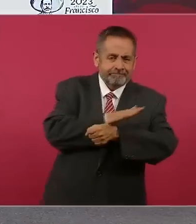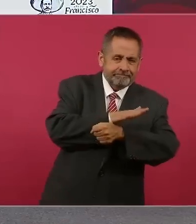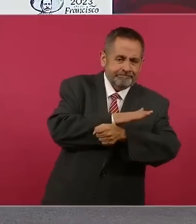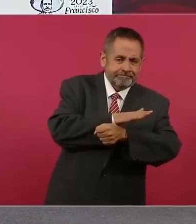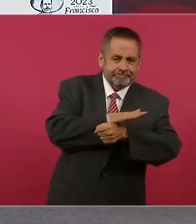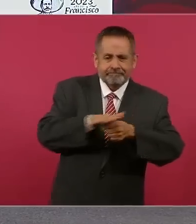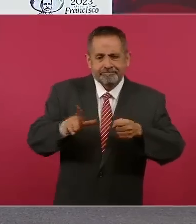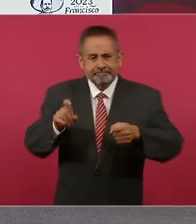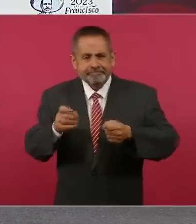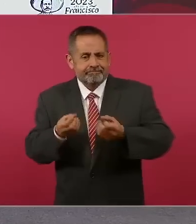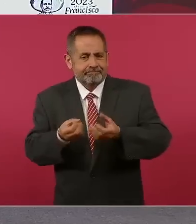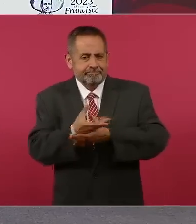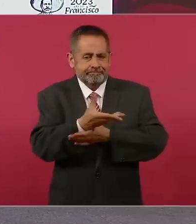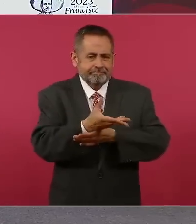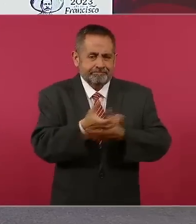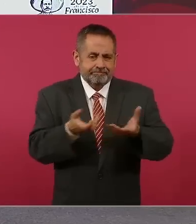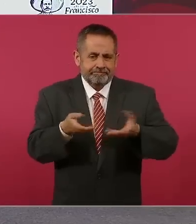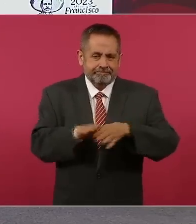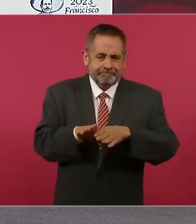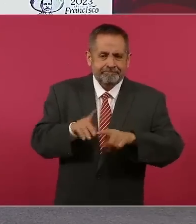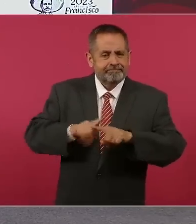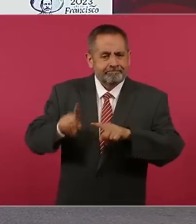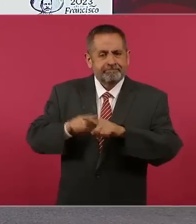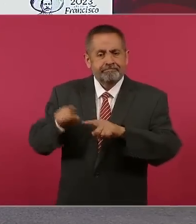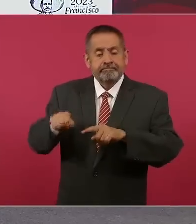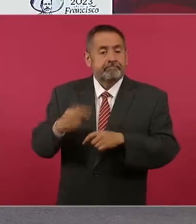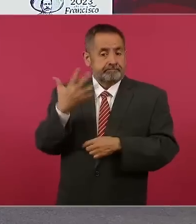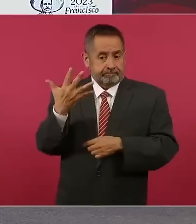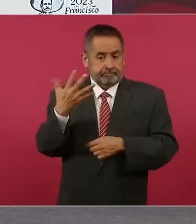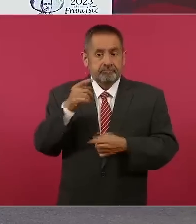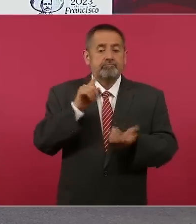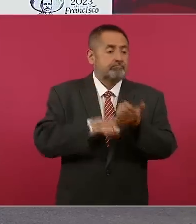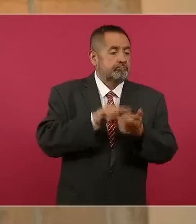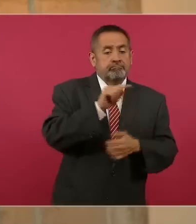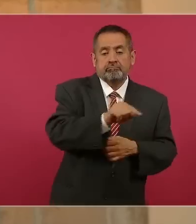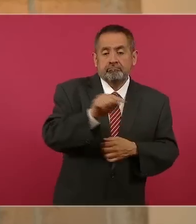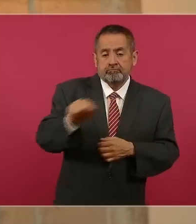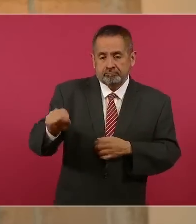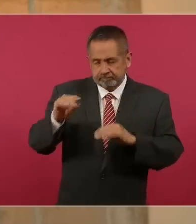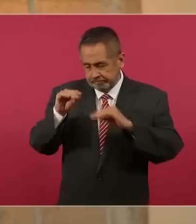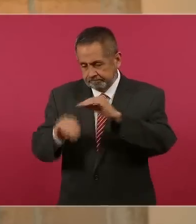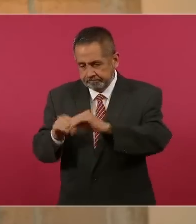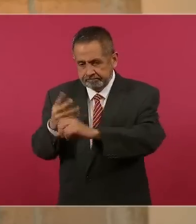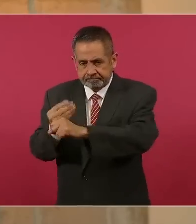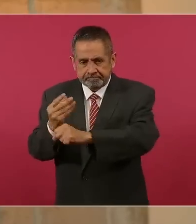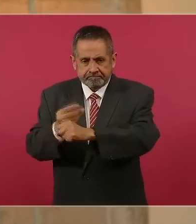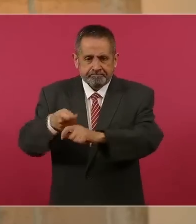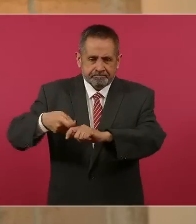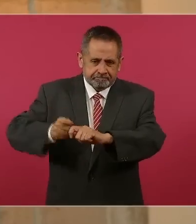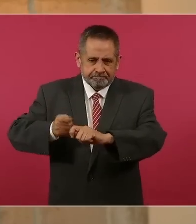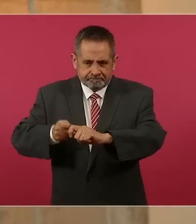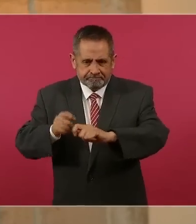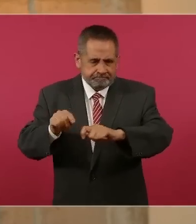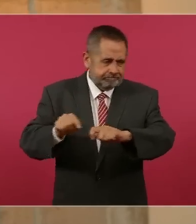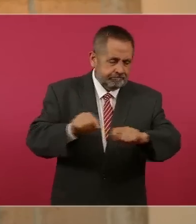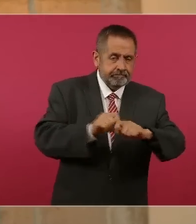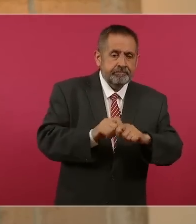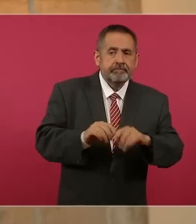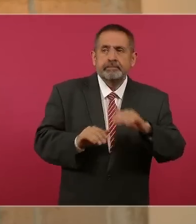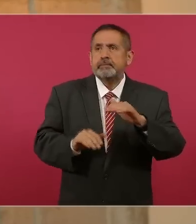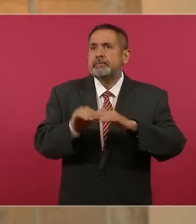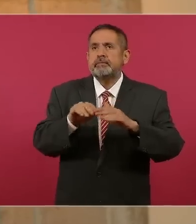válvulas que tendrá este equipamiento ya en proceso de colocación. Sí hay un avance del